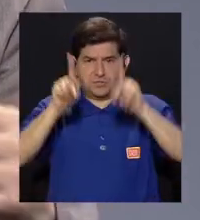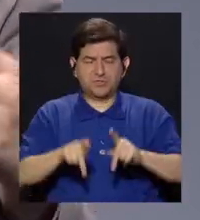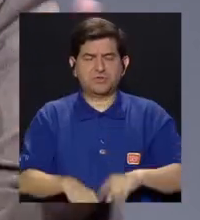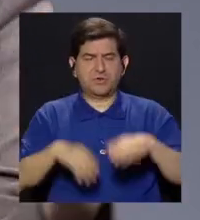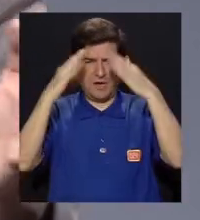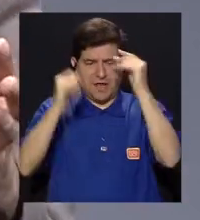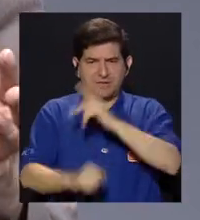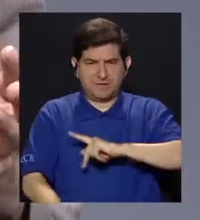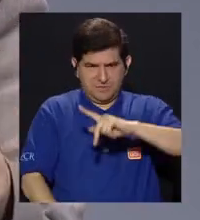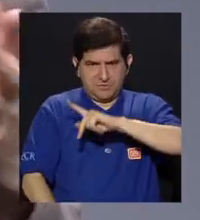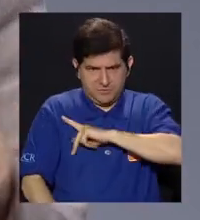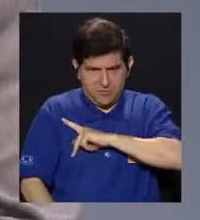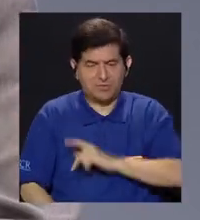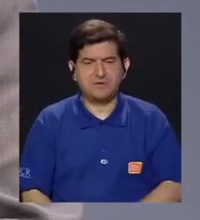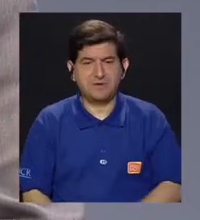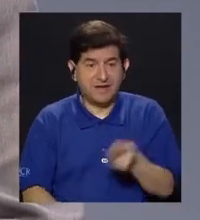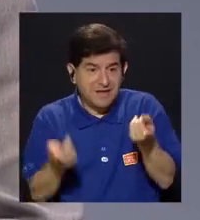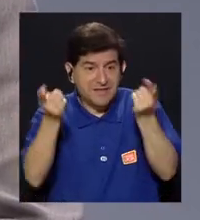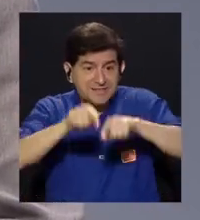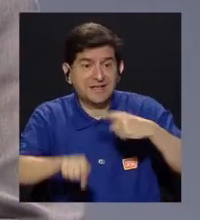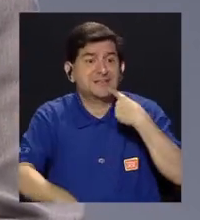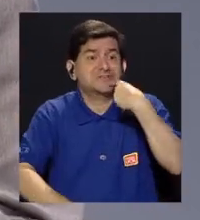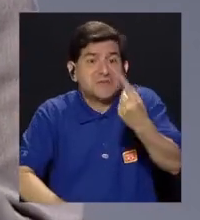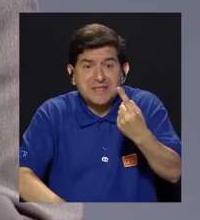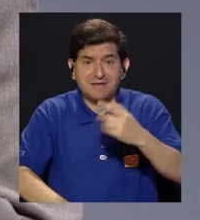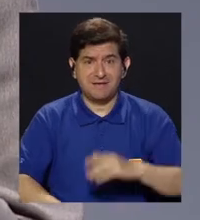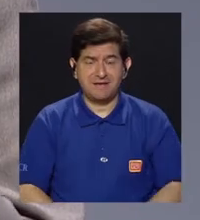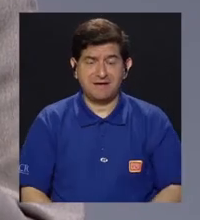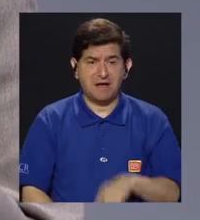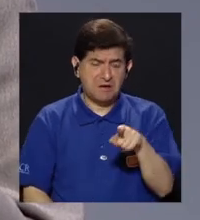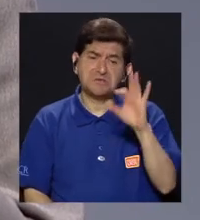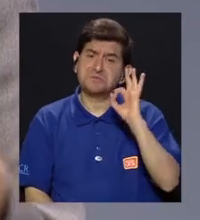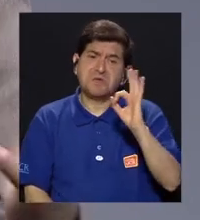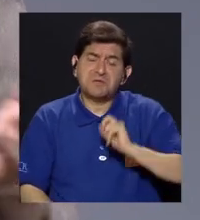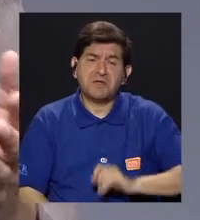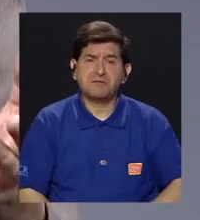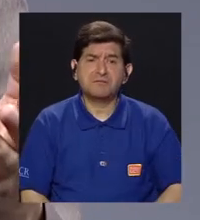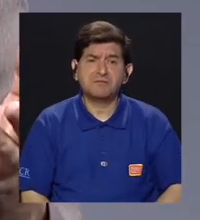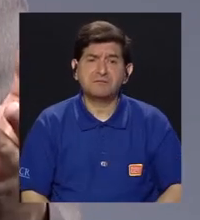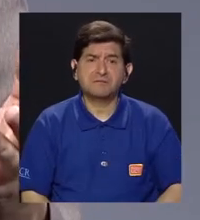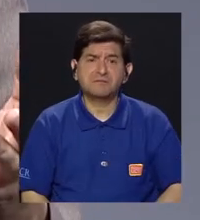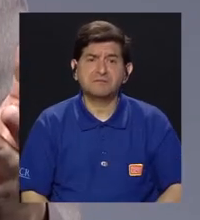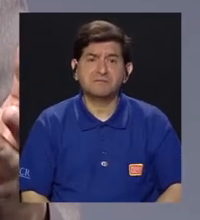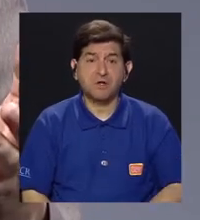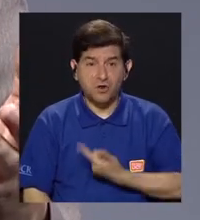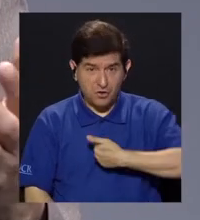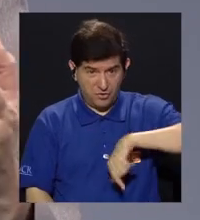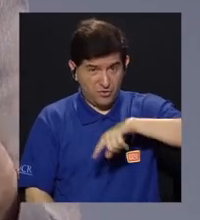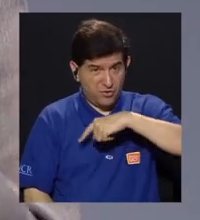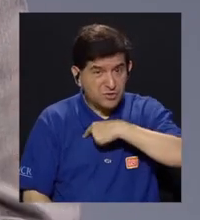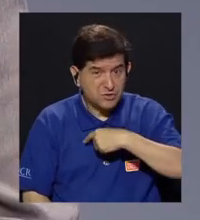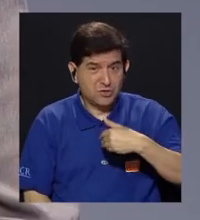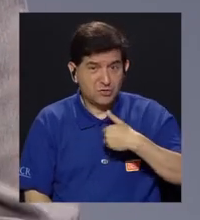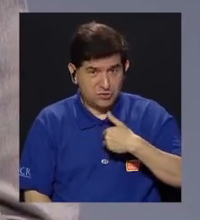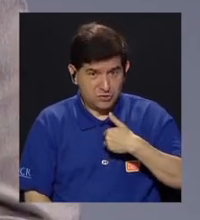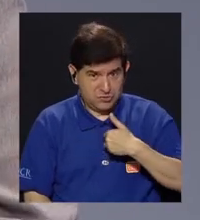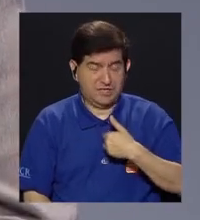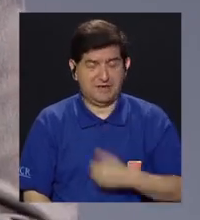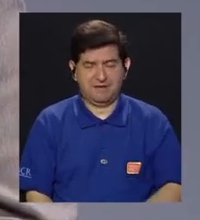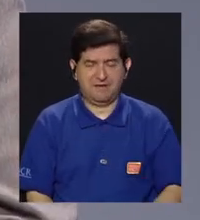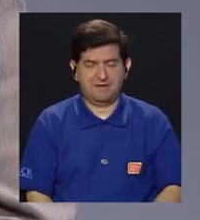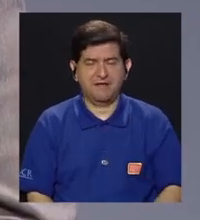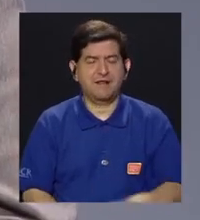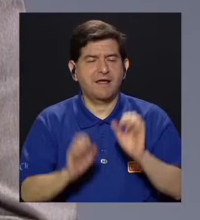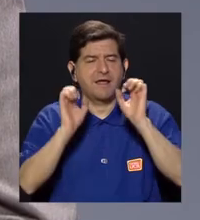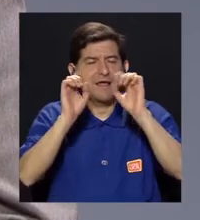los datos personales la prueba indique que esto está bien así cuando nosotros tenemos